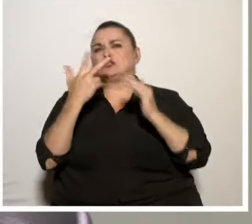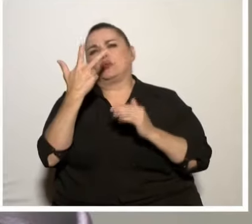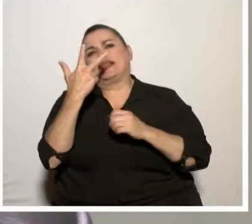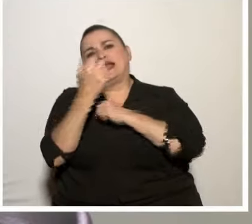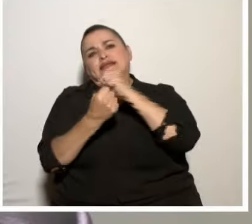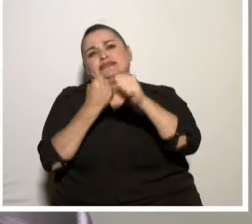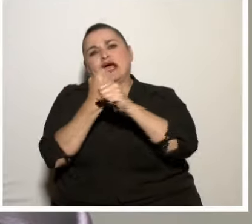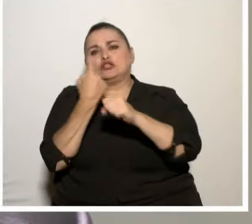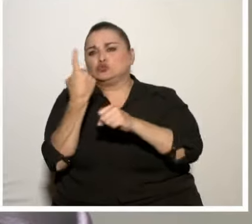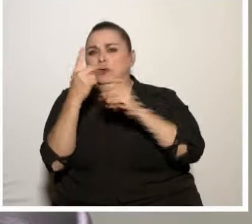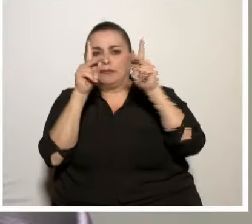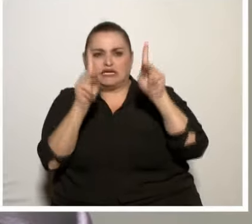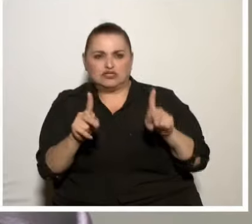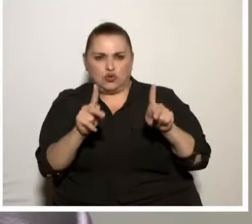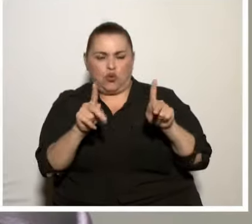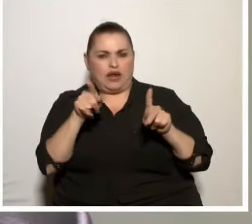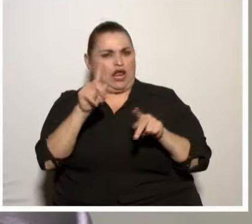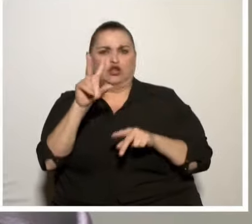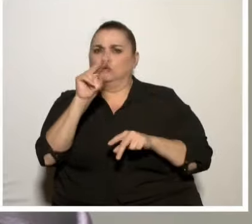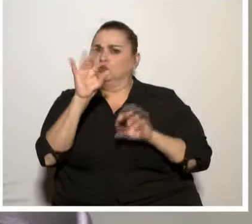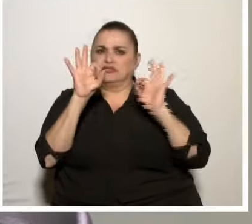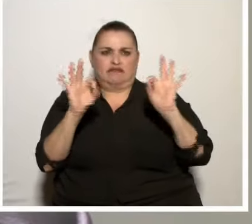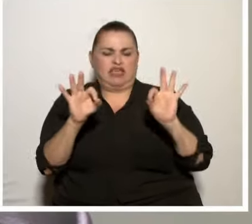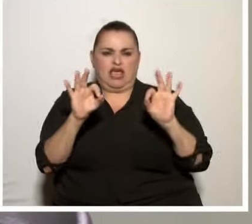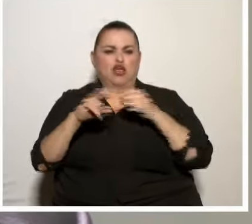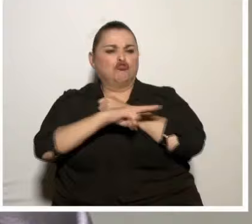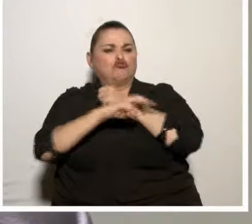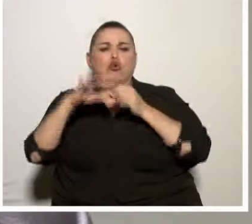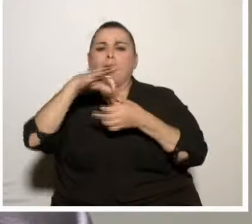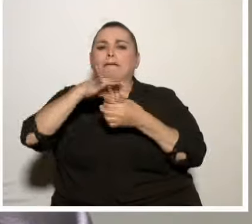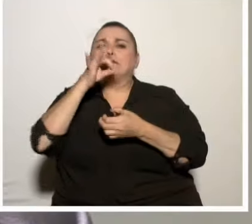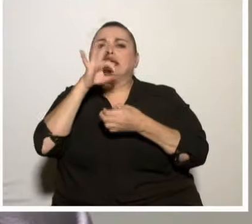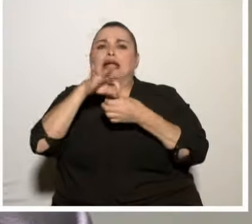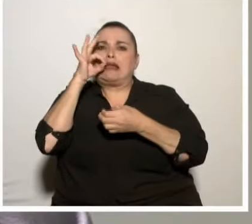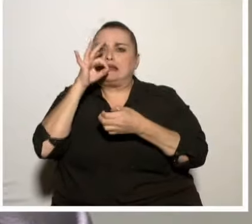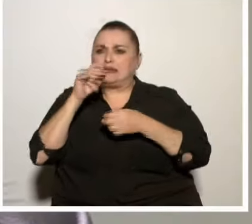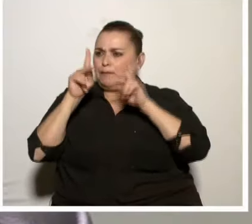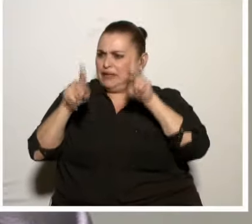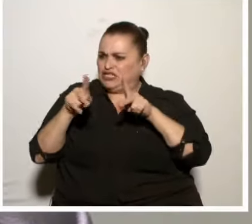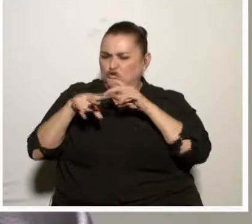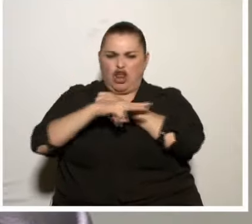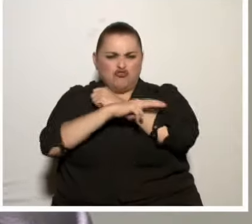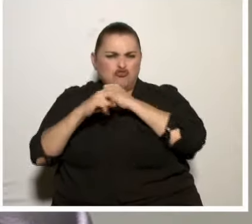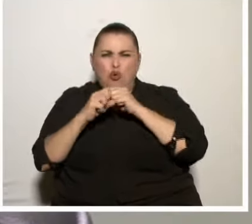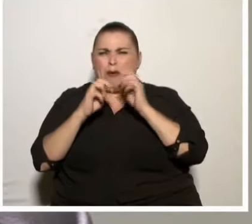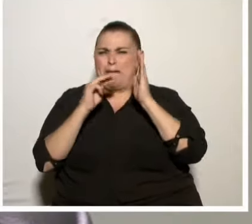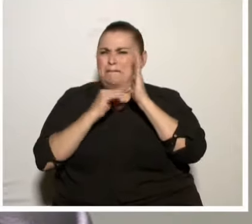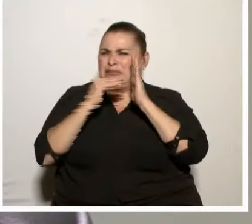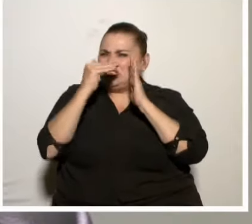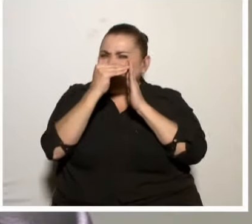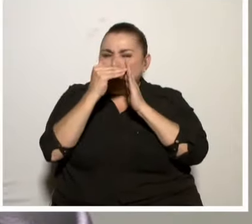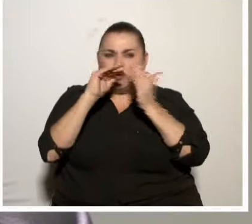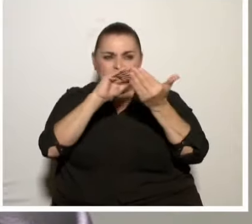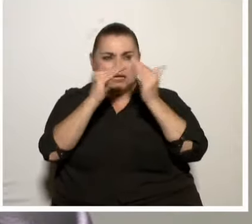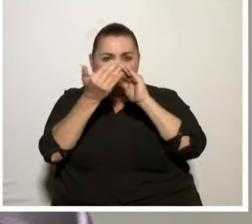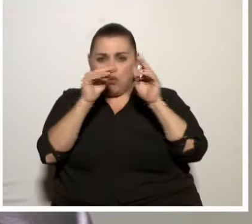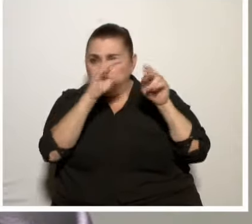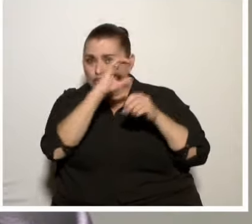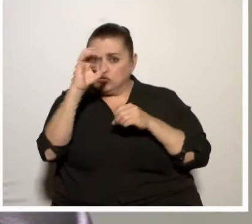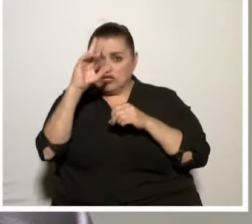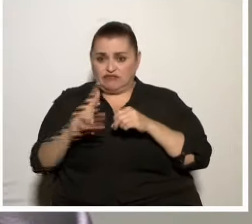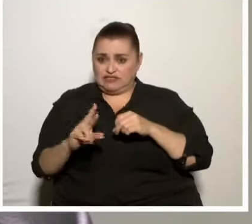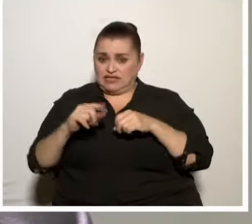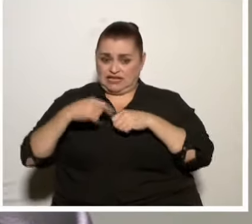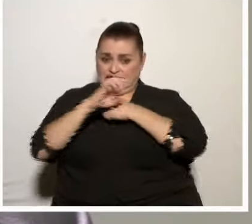a una persona, que aunque eso no está bien, por robar una picarita, y los que se roban los millones del pueblo costarricense, de